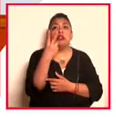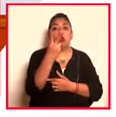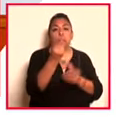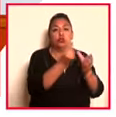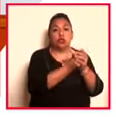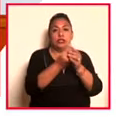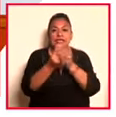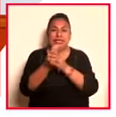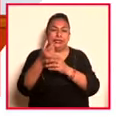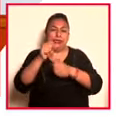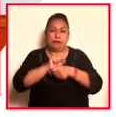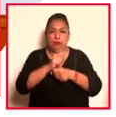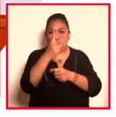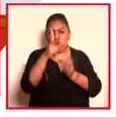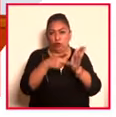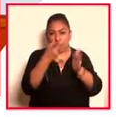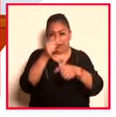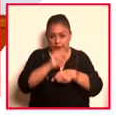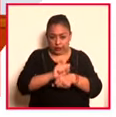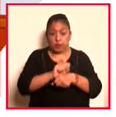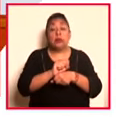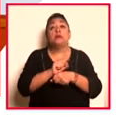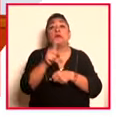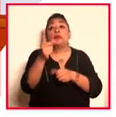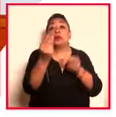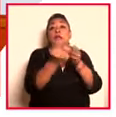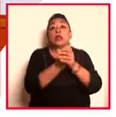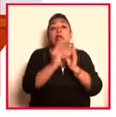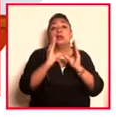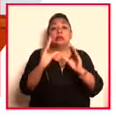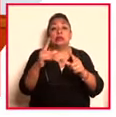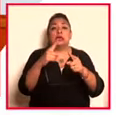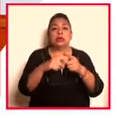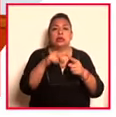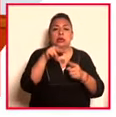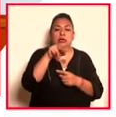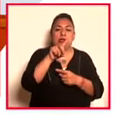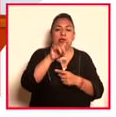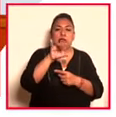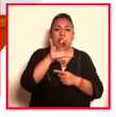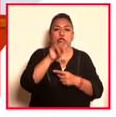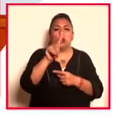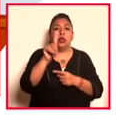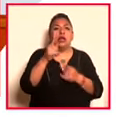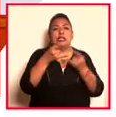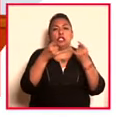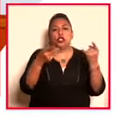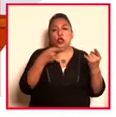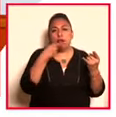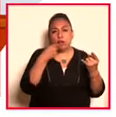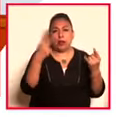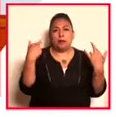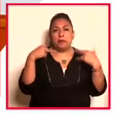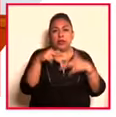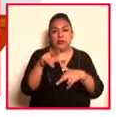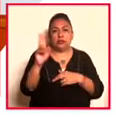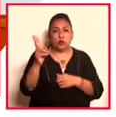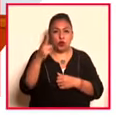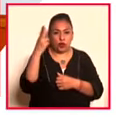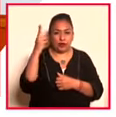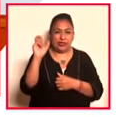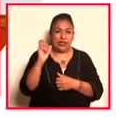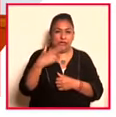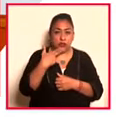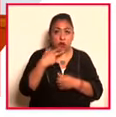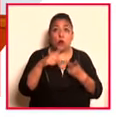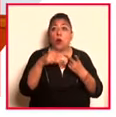semanales. Y las sesiones las imparte Nitia Castorena, que es una historia oral, docente en la Universidad Autónoma de Chihuahua, y